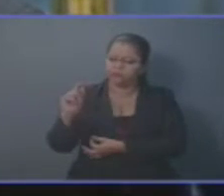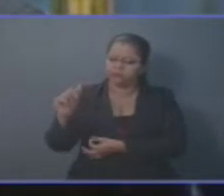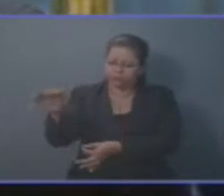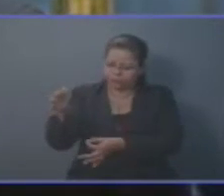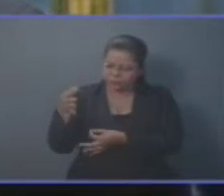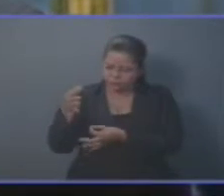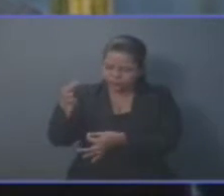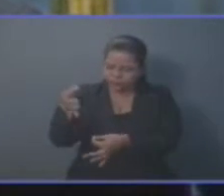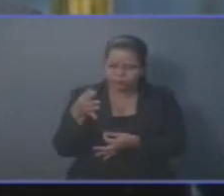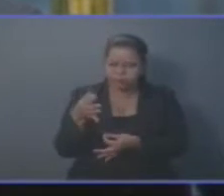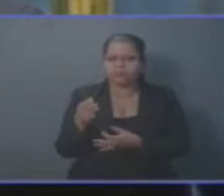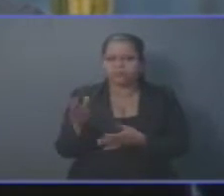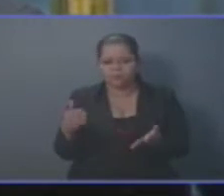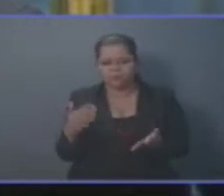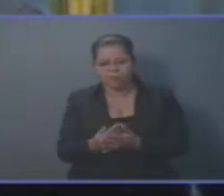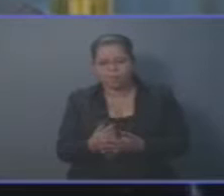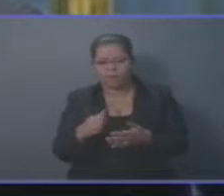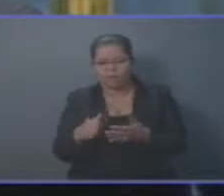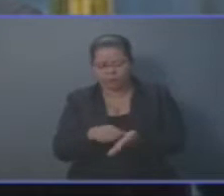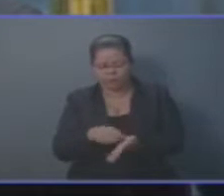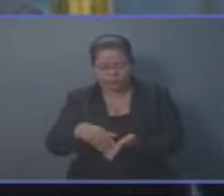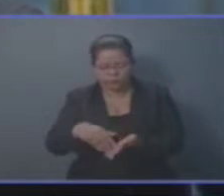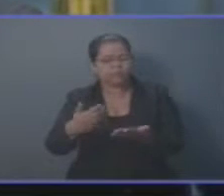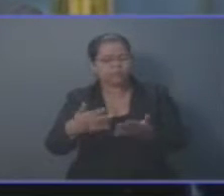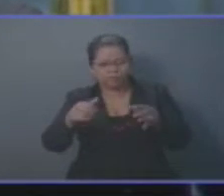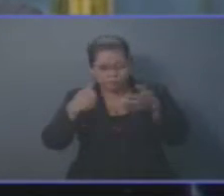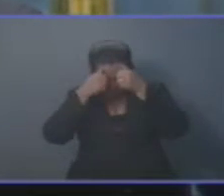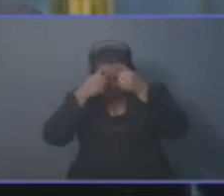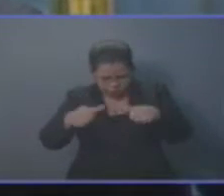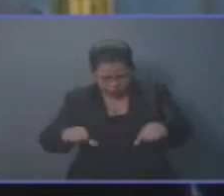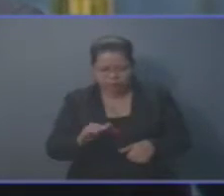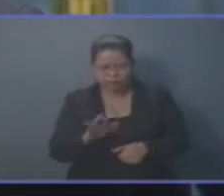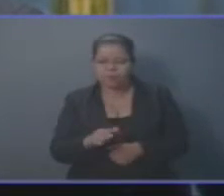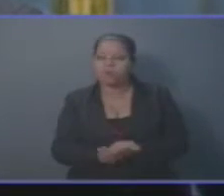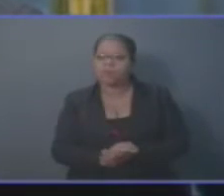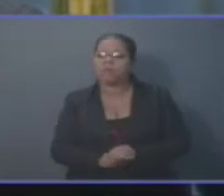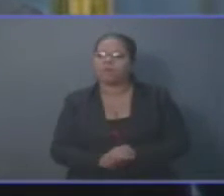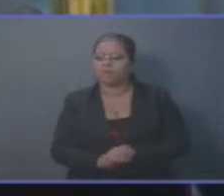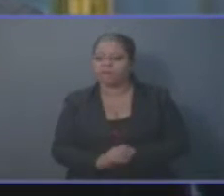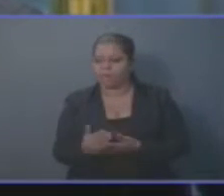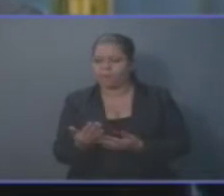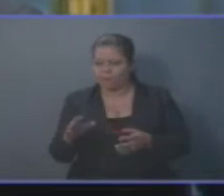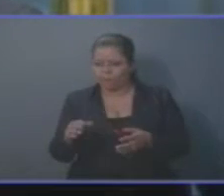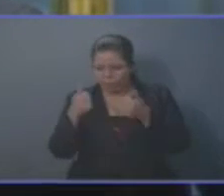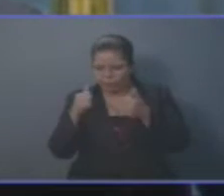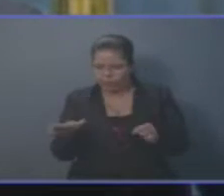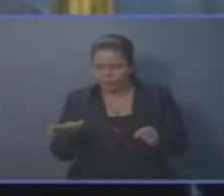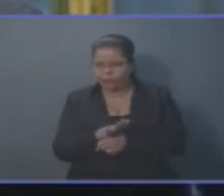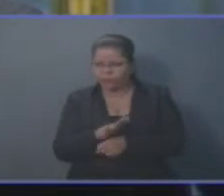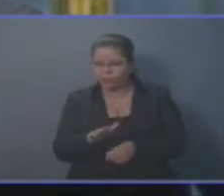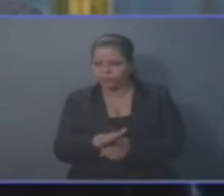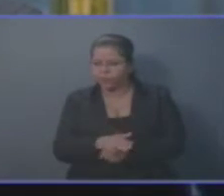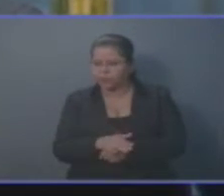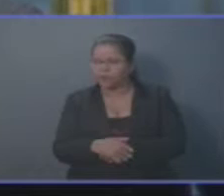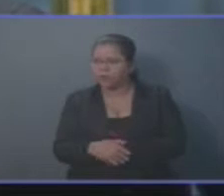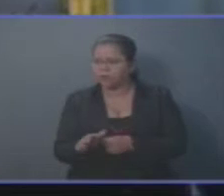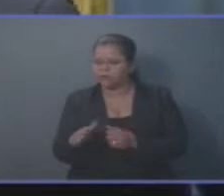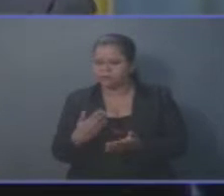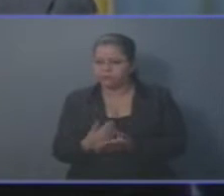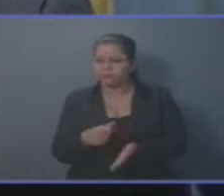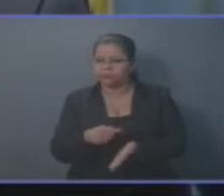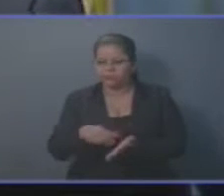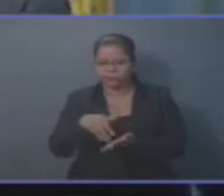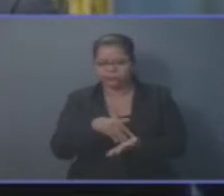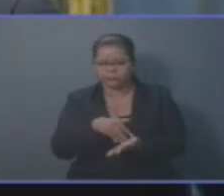municipios que se encuentran ya en firme su posición con respecto a su total consentimiento de delimitar su